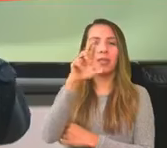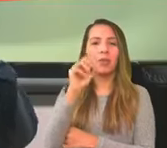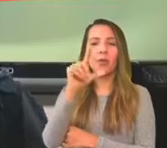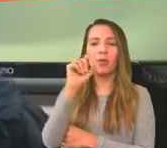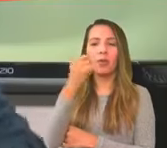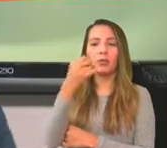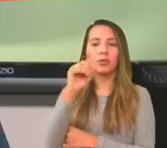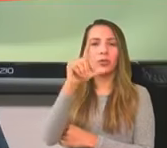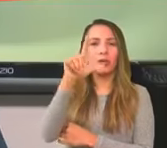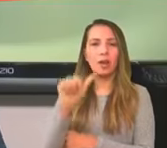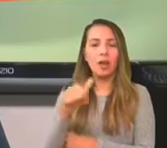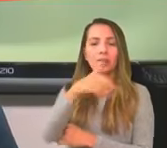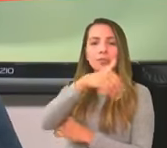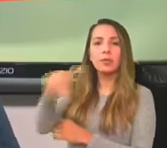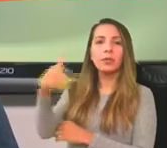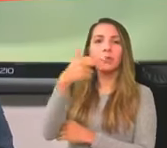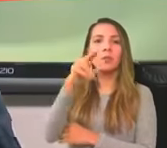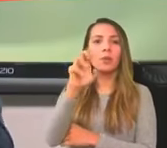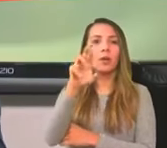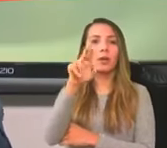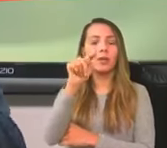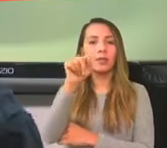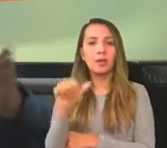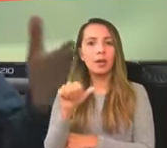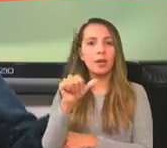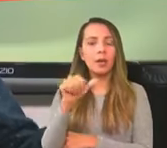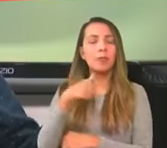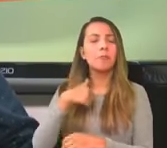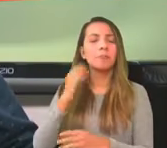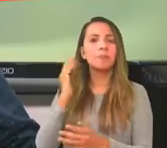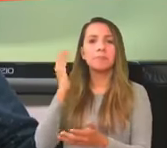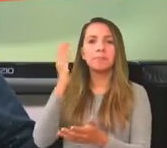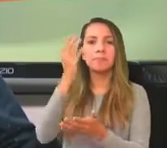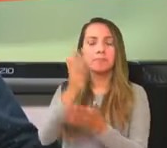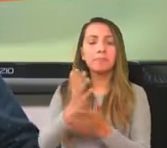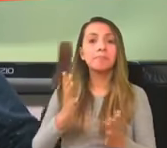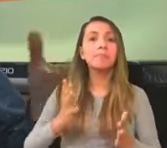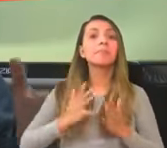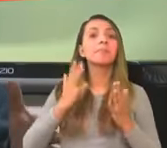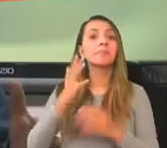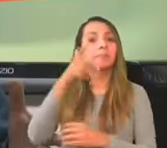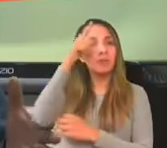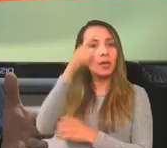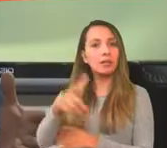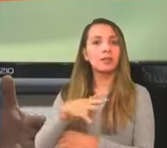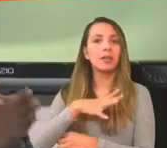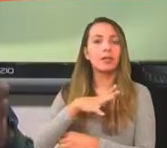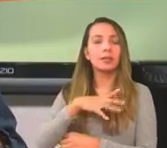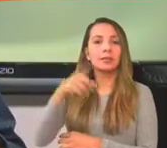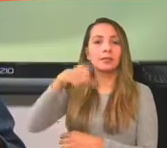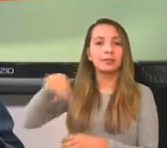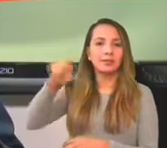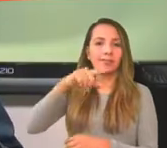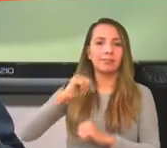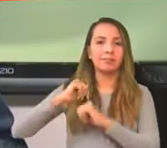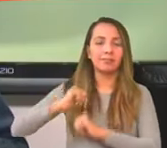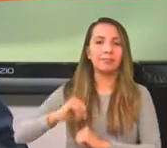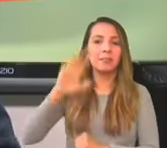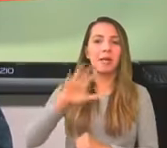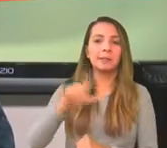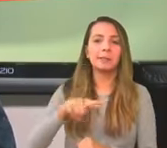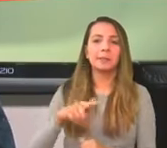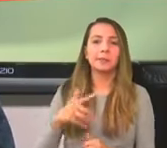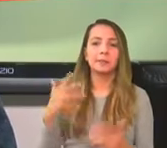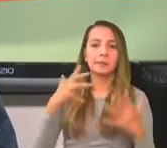me encuentro a los directivos de Aguas de Ensenada a raíz de la rueda de prensa, como que sí les caló, sí les castró en